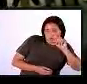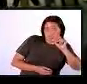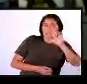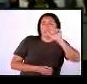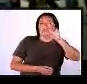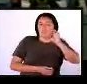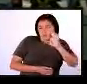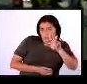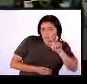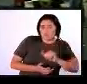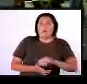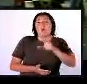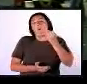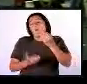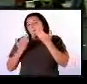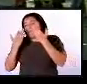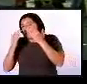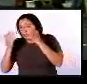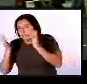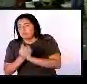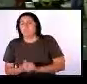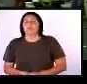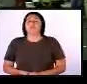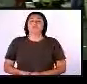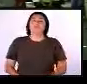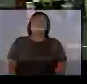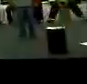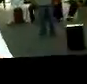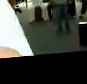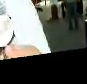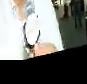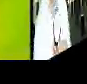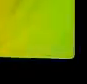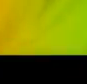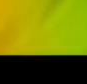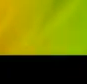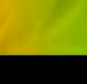o en Facebook, más fácil, Red Nacional de Orquestas.